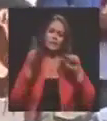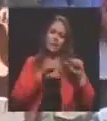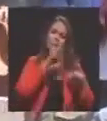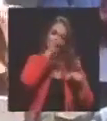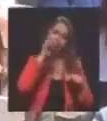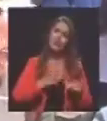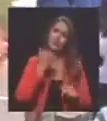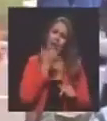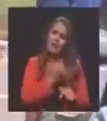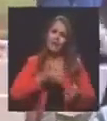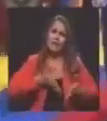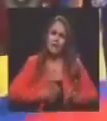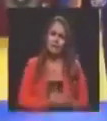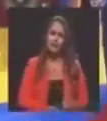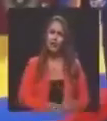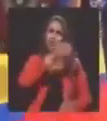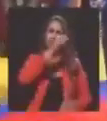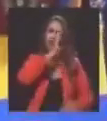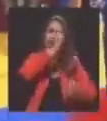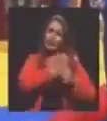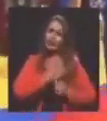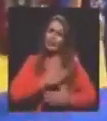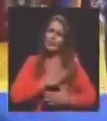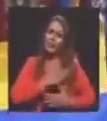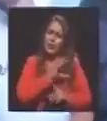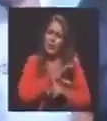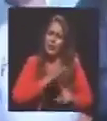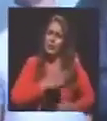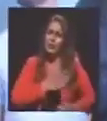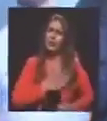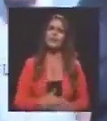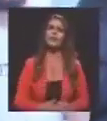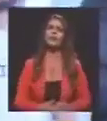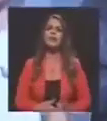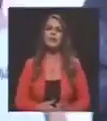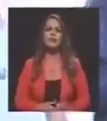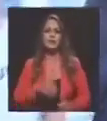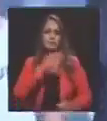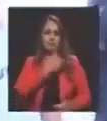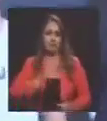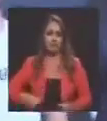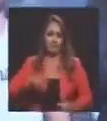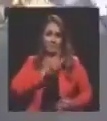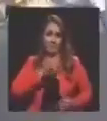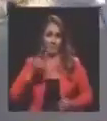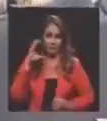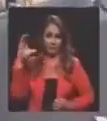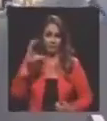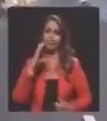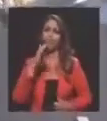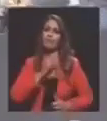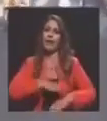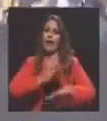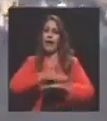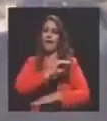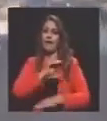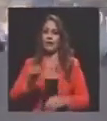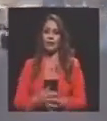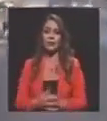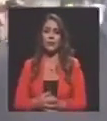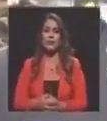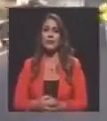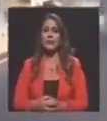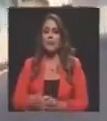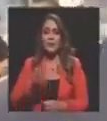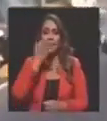donde nacimos, allí donde crecimos. La vicepresidenta de Colombia, Marta Lucía Ramírez, manifestó que un régimen criminal que